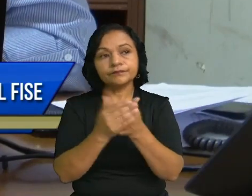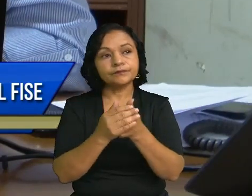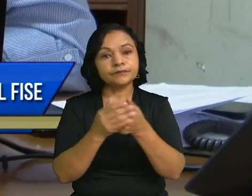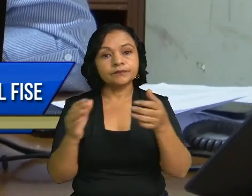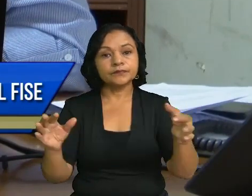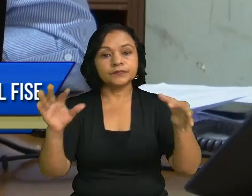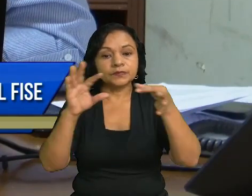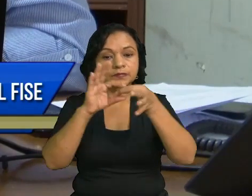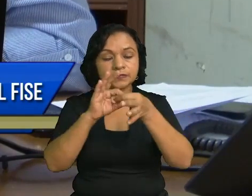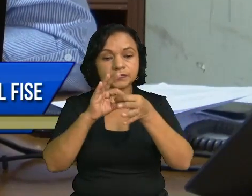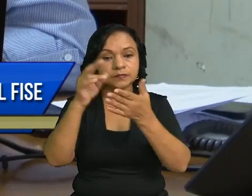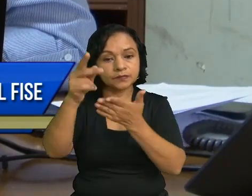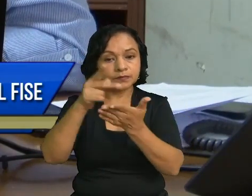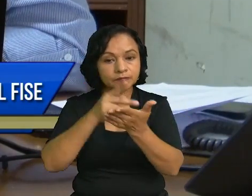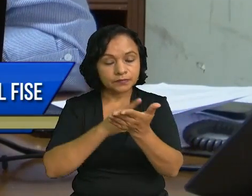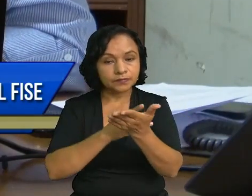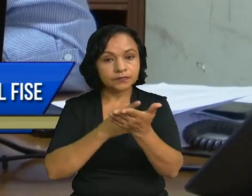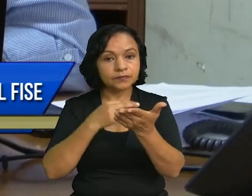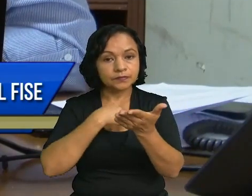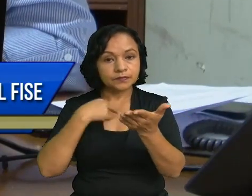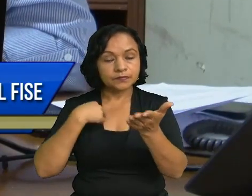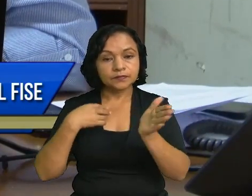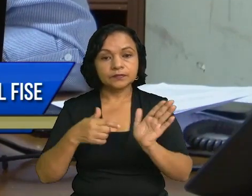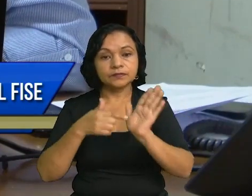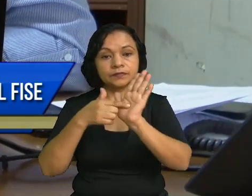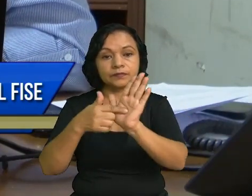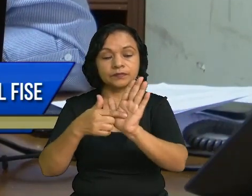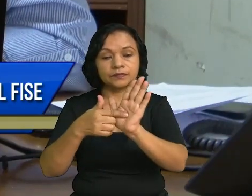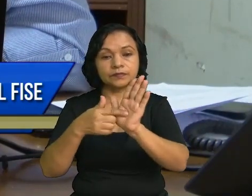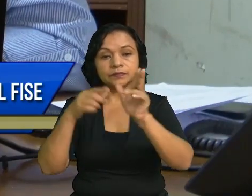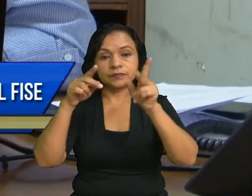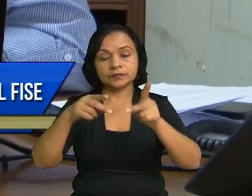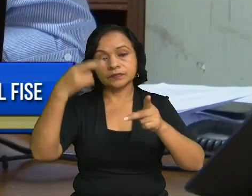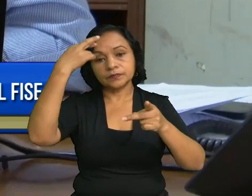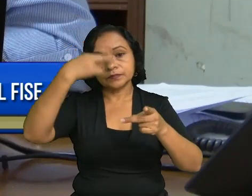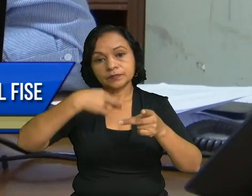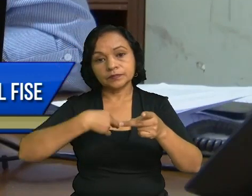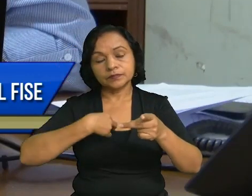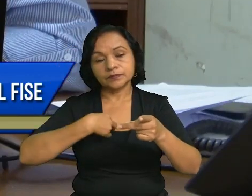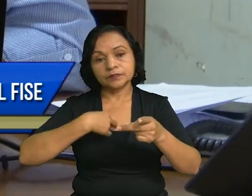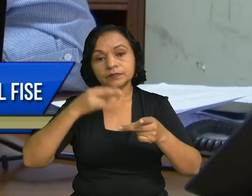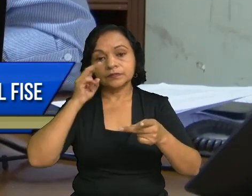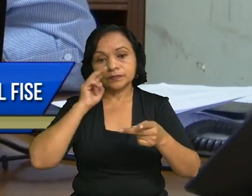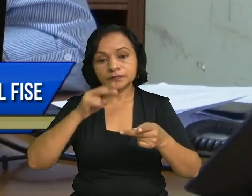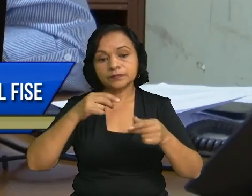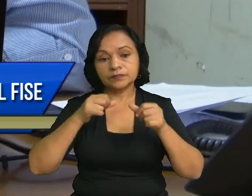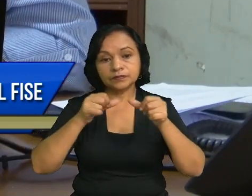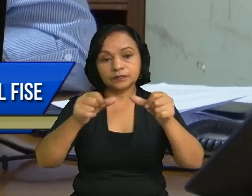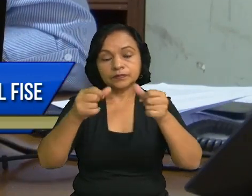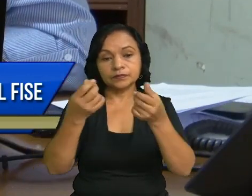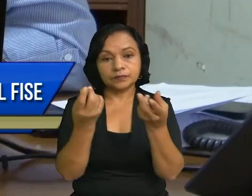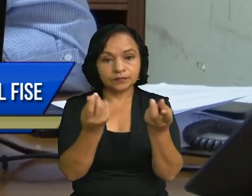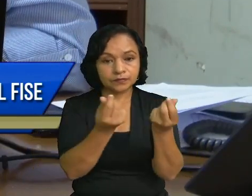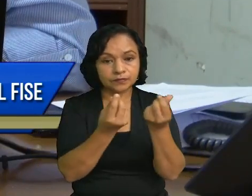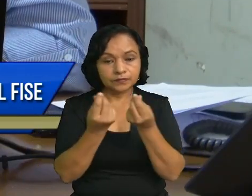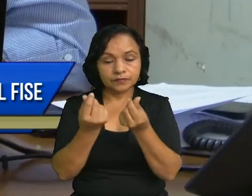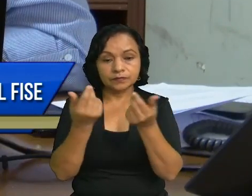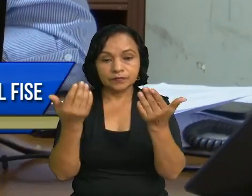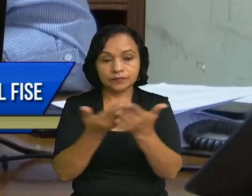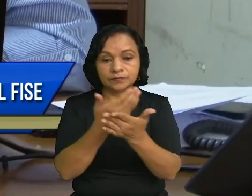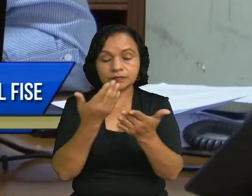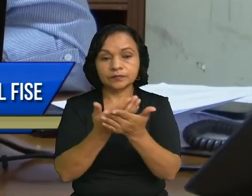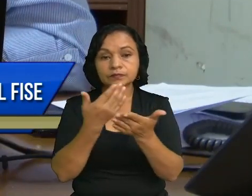parte de la cartera de proyectos que estaremos presentando a nuestras autoridades de cara a la consecución de recursos para nuevas